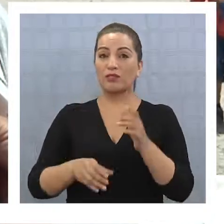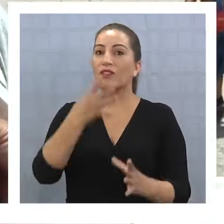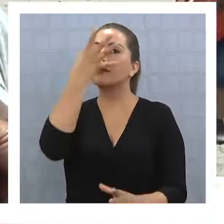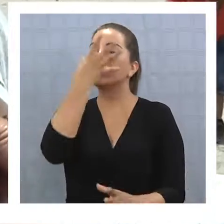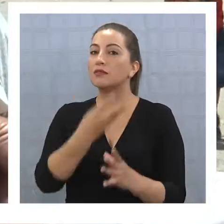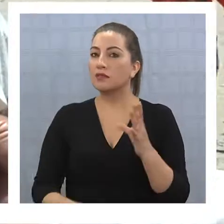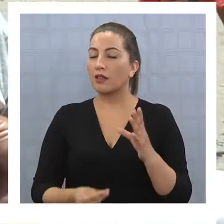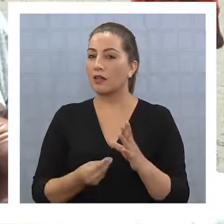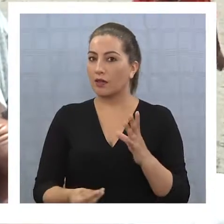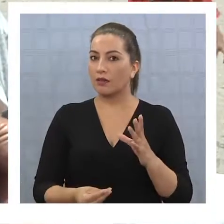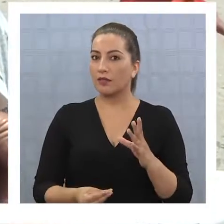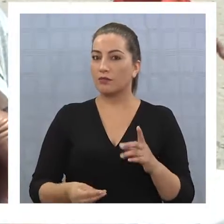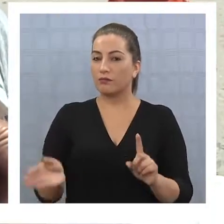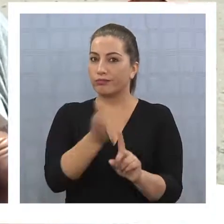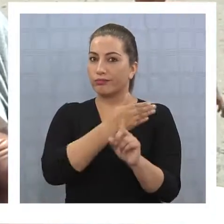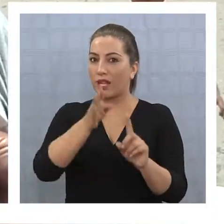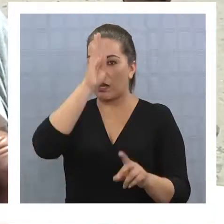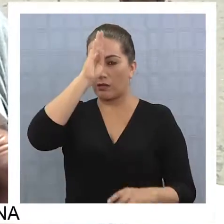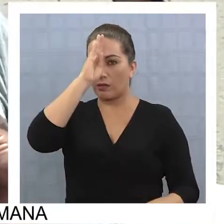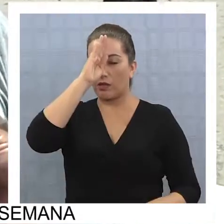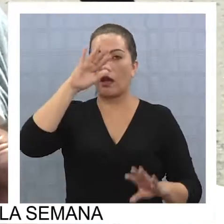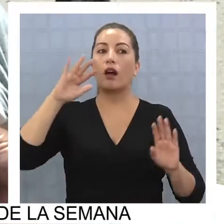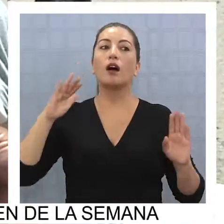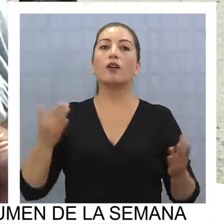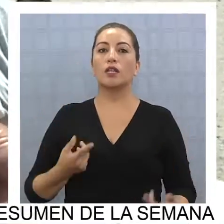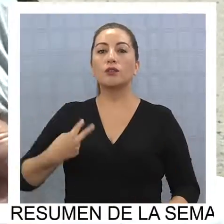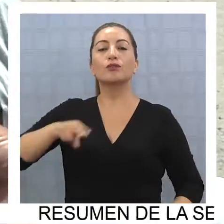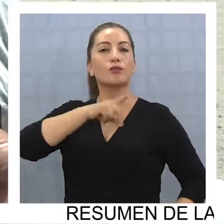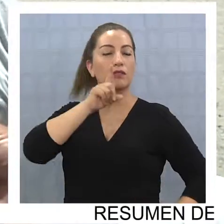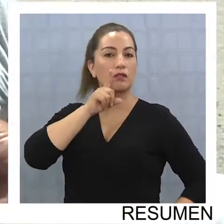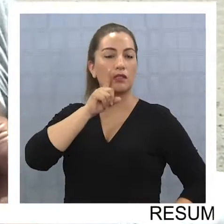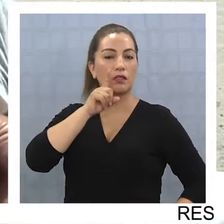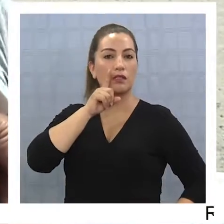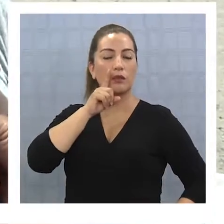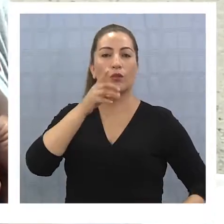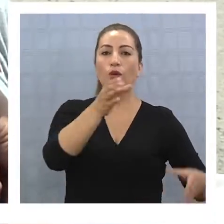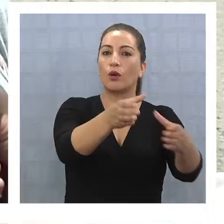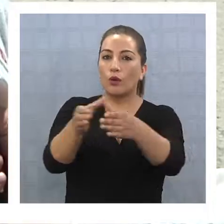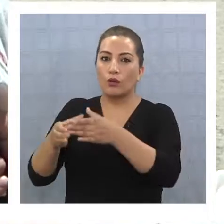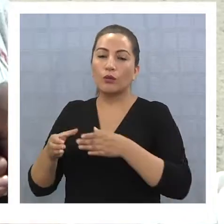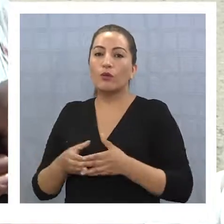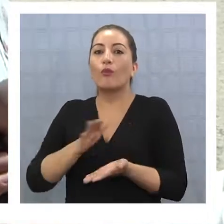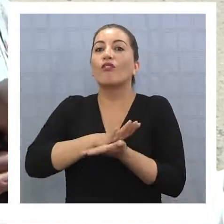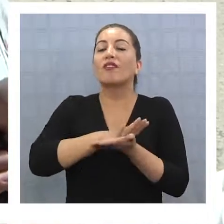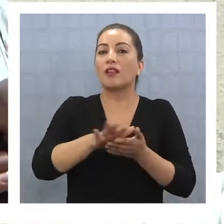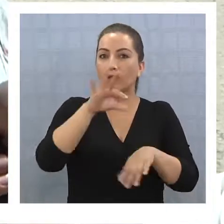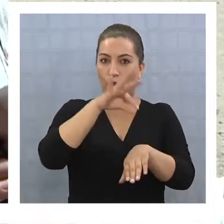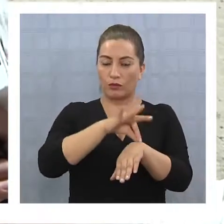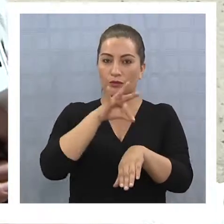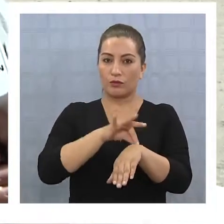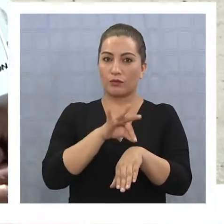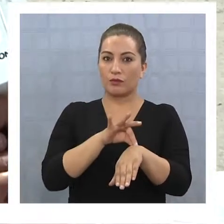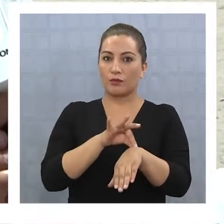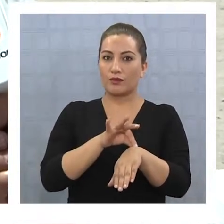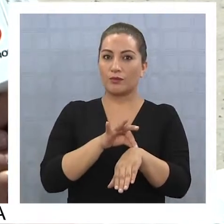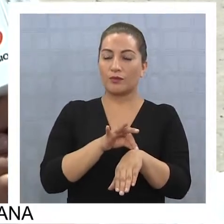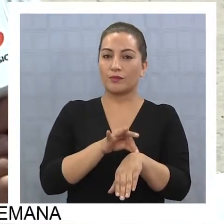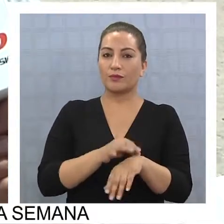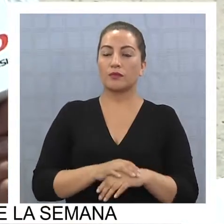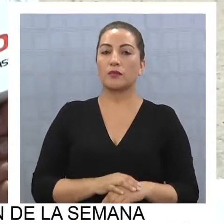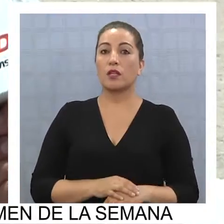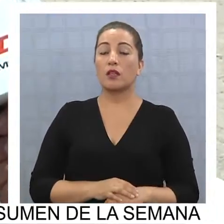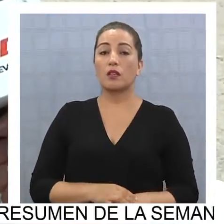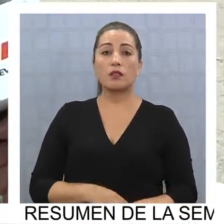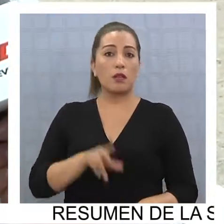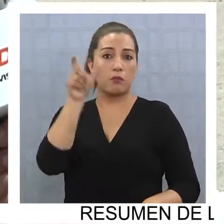Y tomar un poquito más de conciencia, ahora tenemos, tenemos varios operativos dentro del año gratuitos, que la gente si no